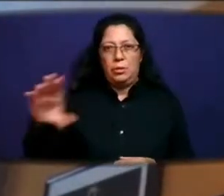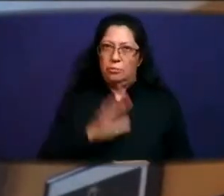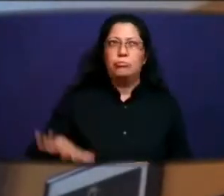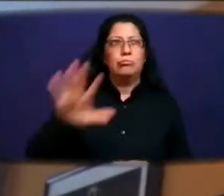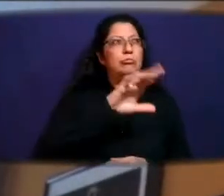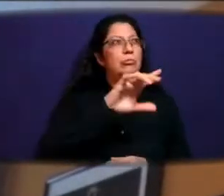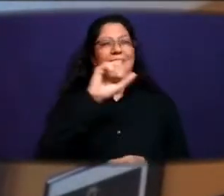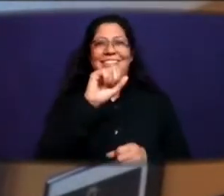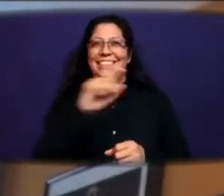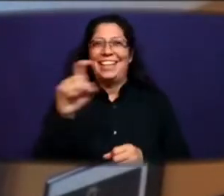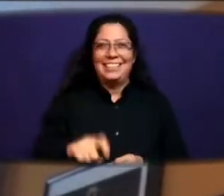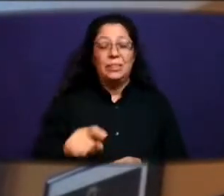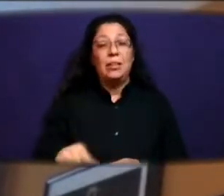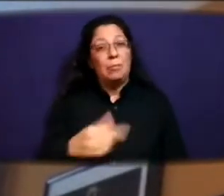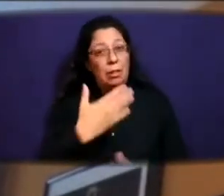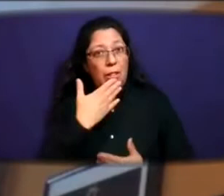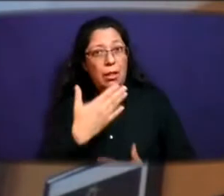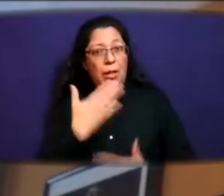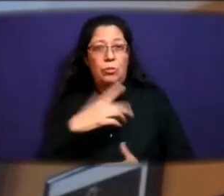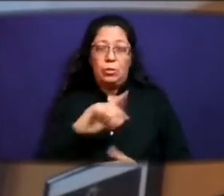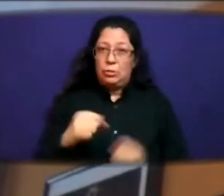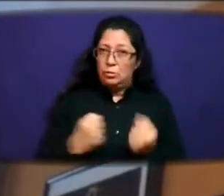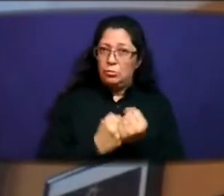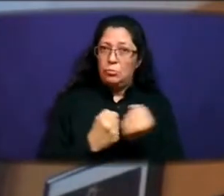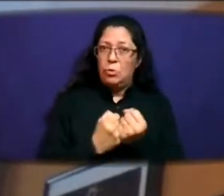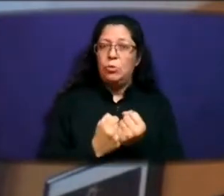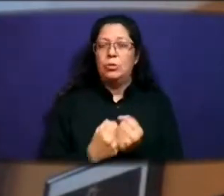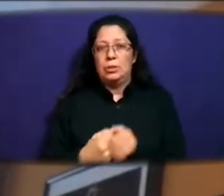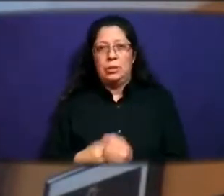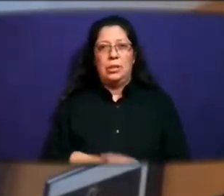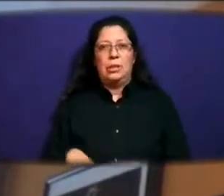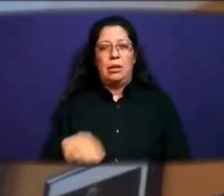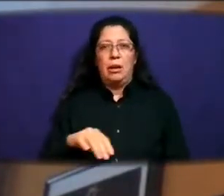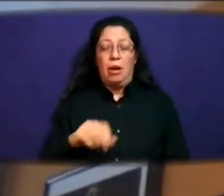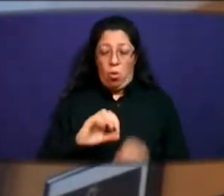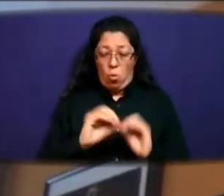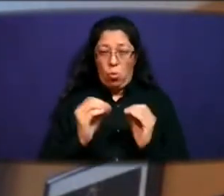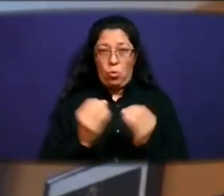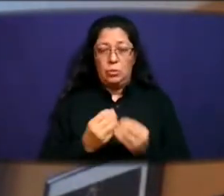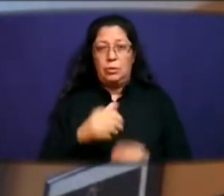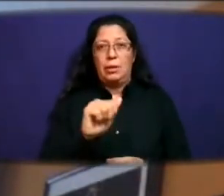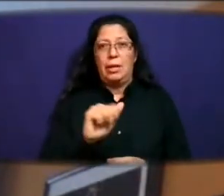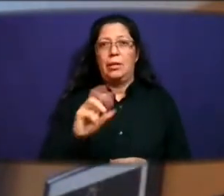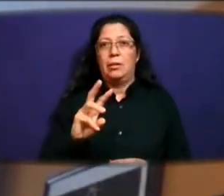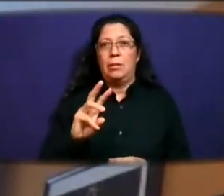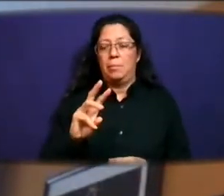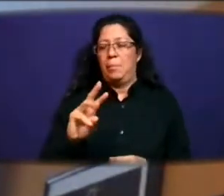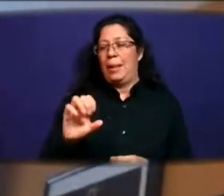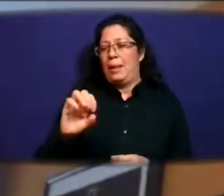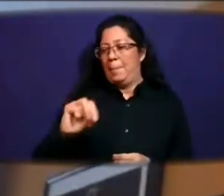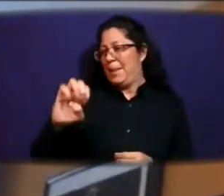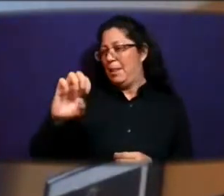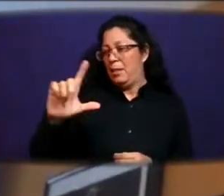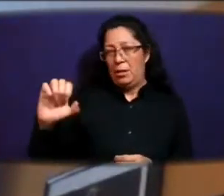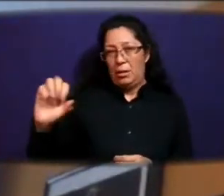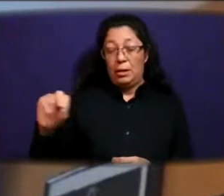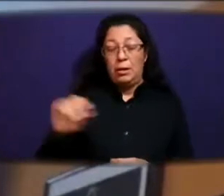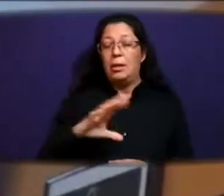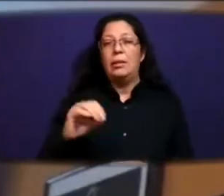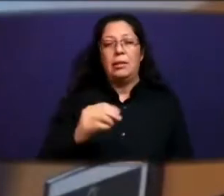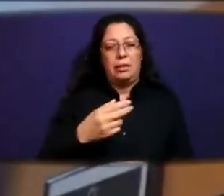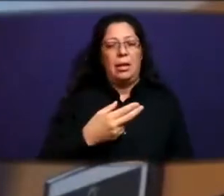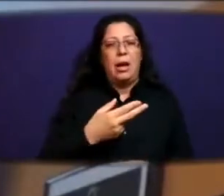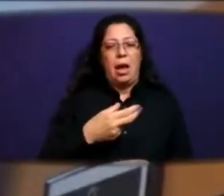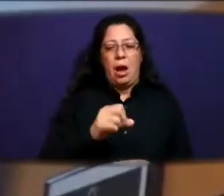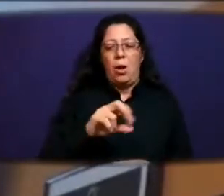Quiero agradecer a nuestros patrocinadores, la Fundación de Andrew W. Mellon y HowlRound Theater Commons, por apoyar la